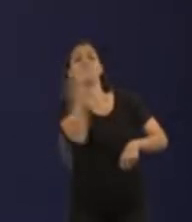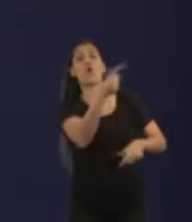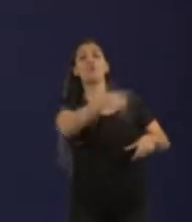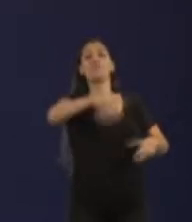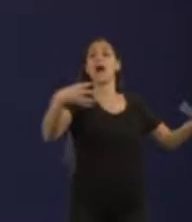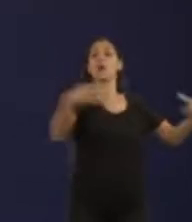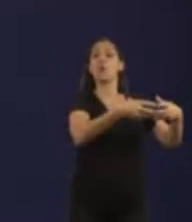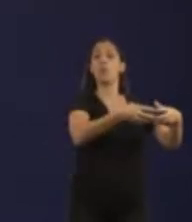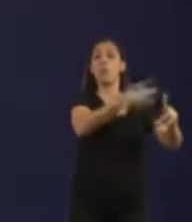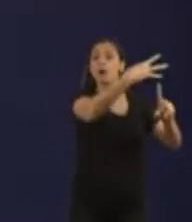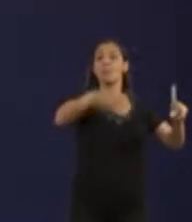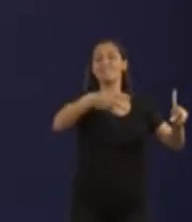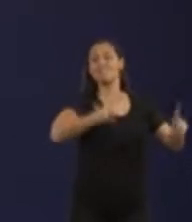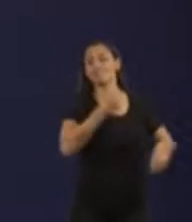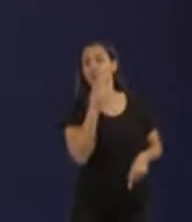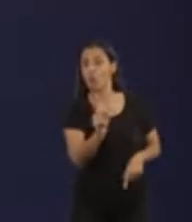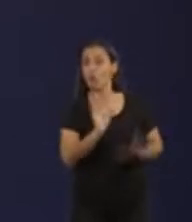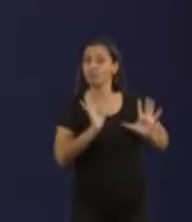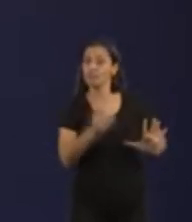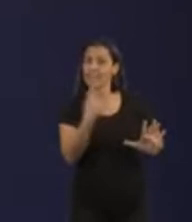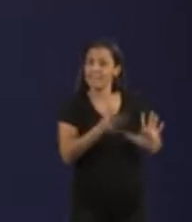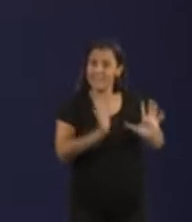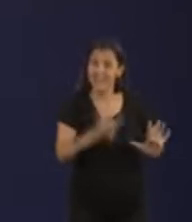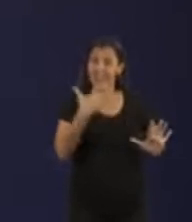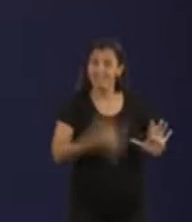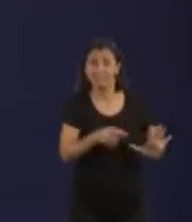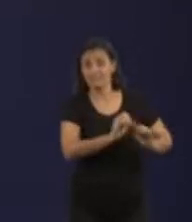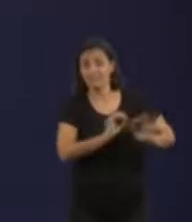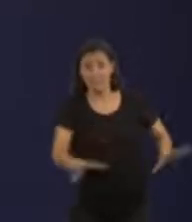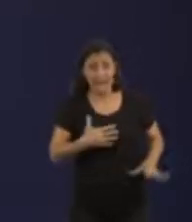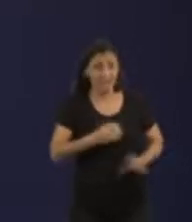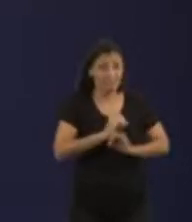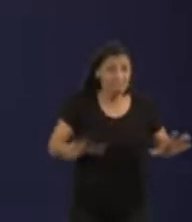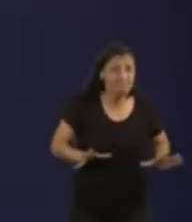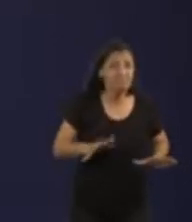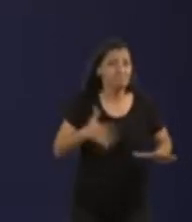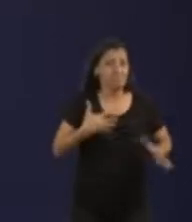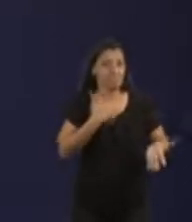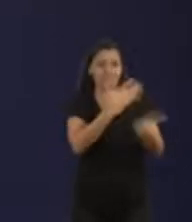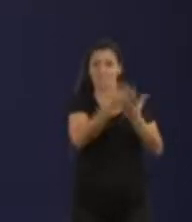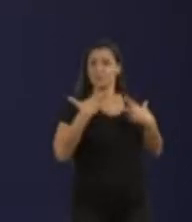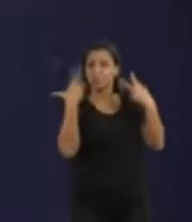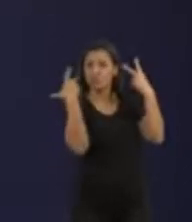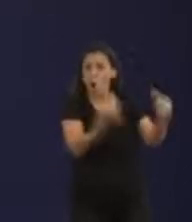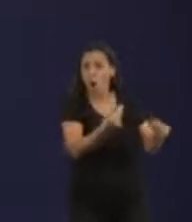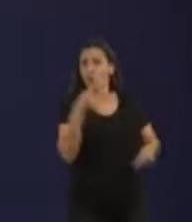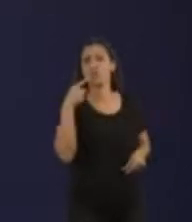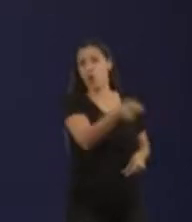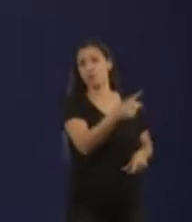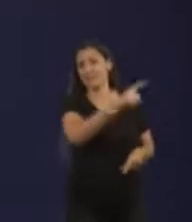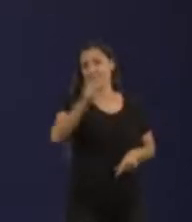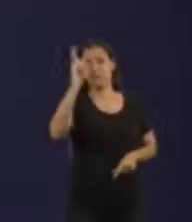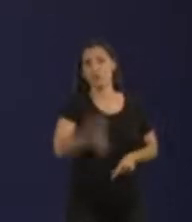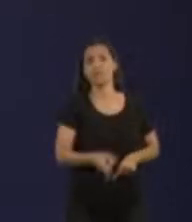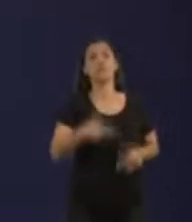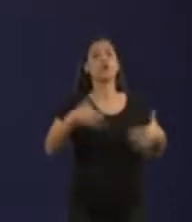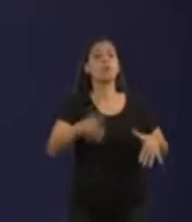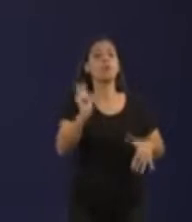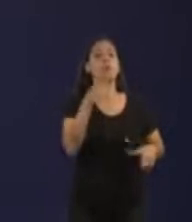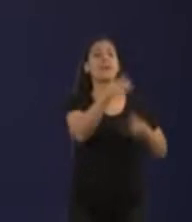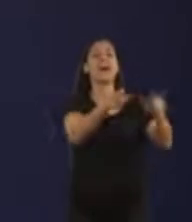colectivo a determinada la verdad es que está mal es terrible y es repudiable eh Sea contra quien sea